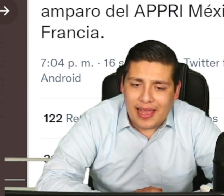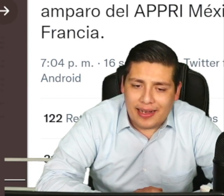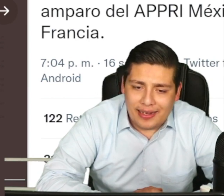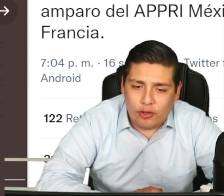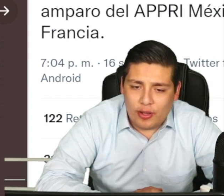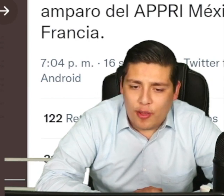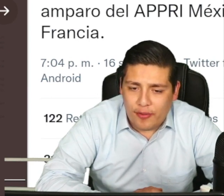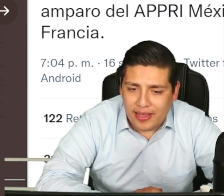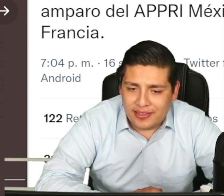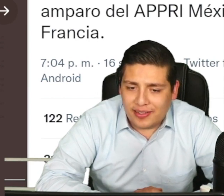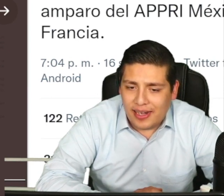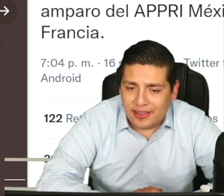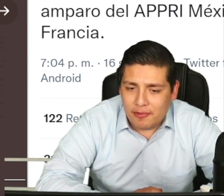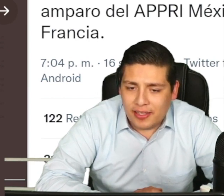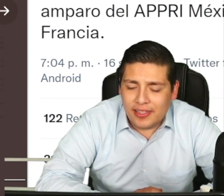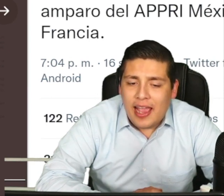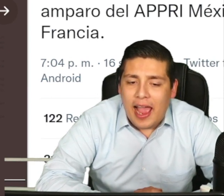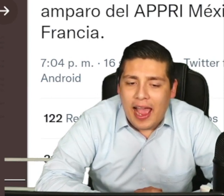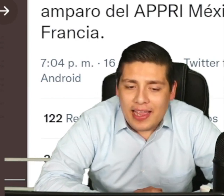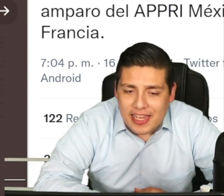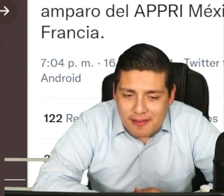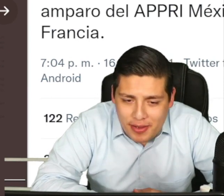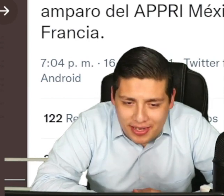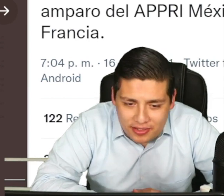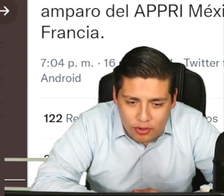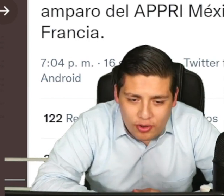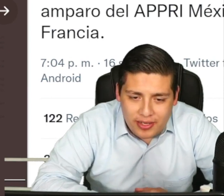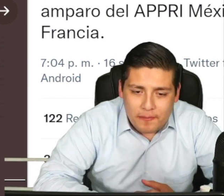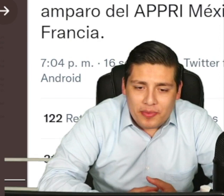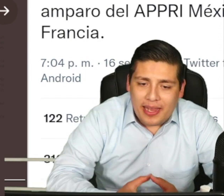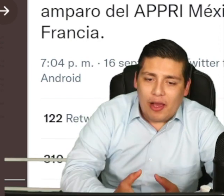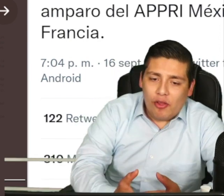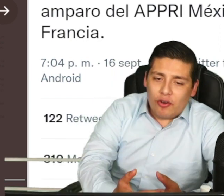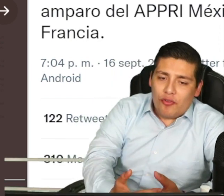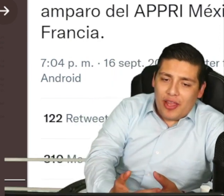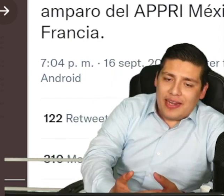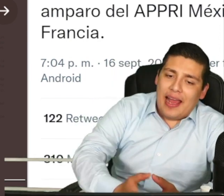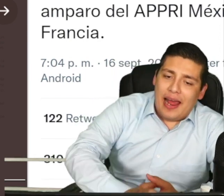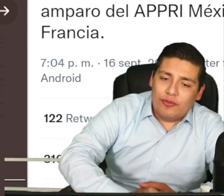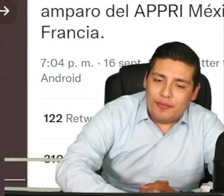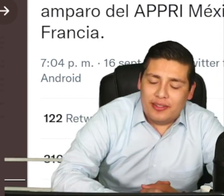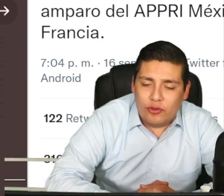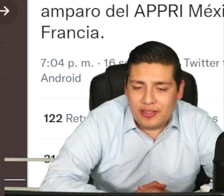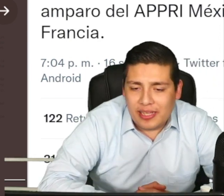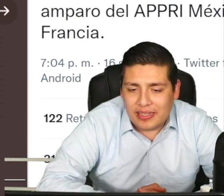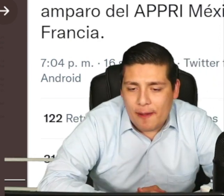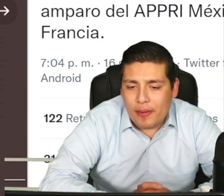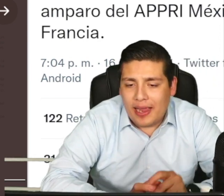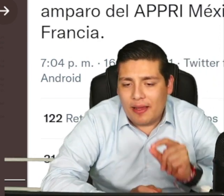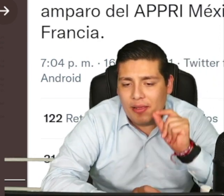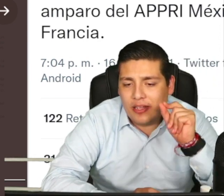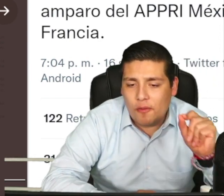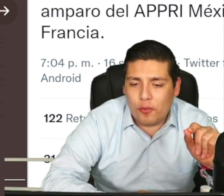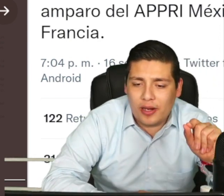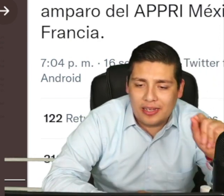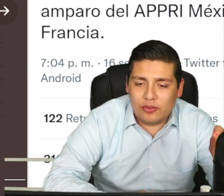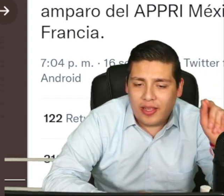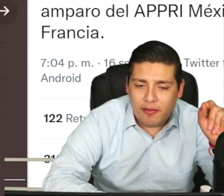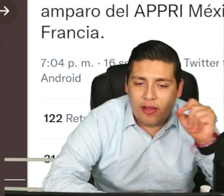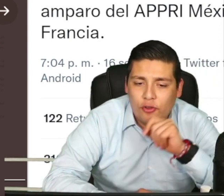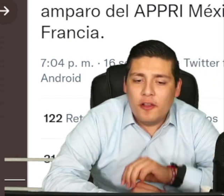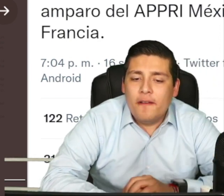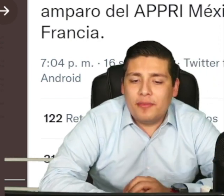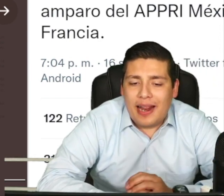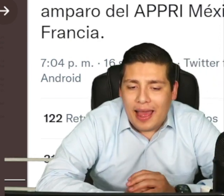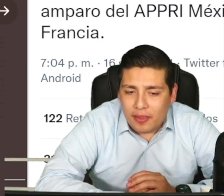de Arreglo de Diferencias Relativas a inversiones. El laudo condena a los inversionistas a pagar a México por el gasto